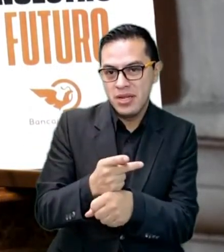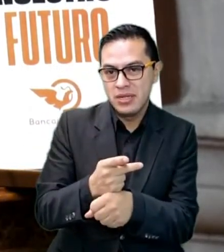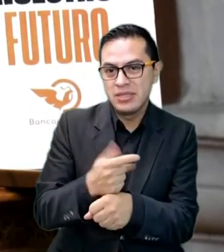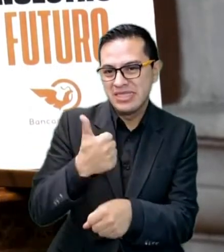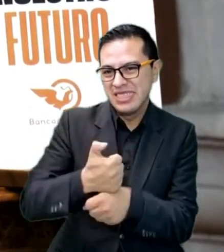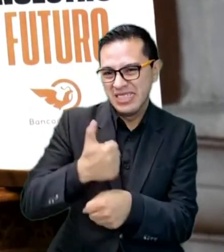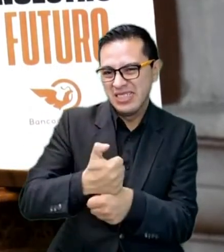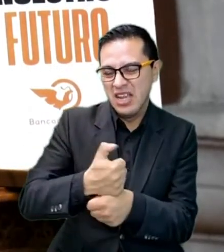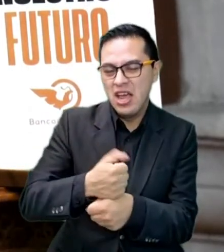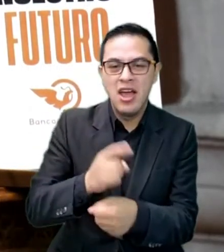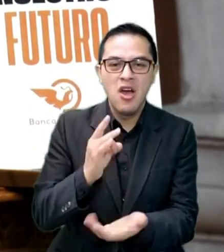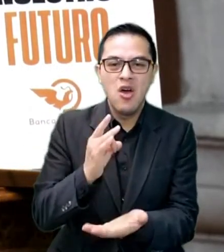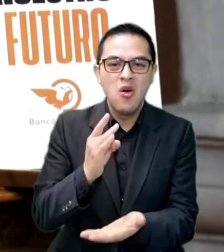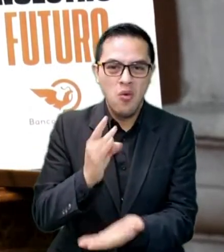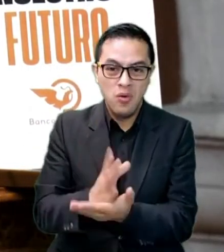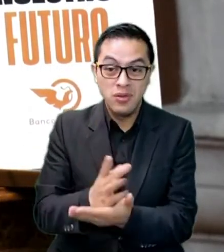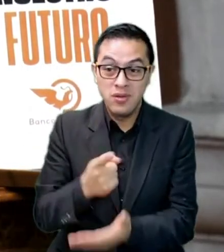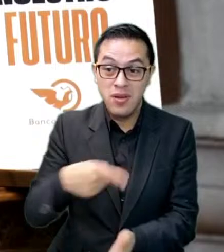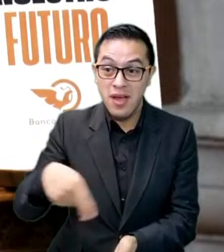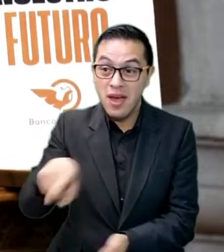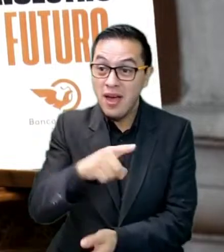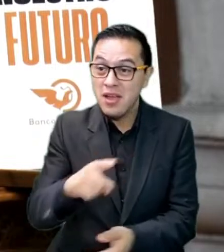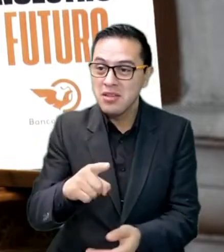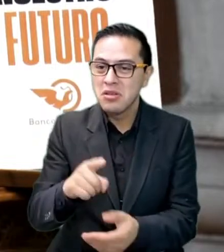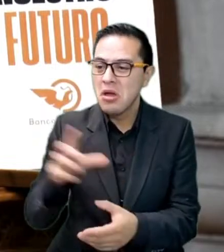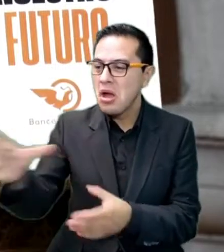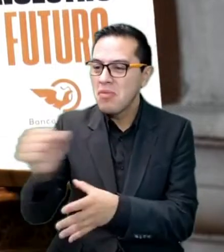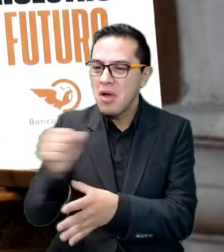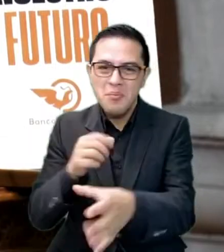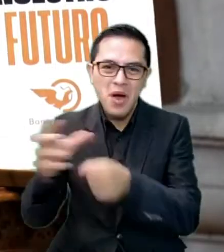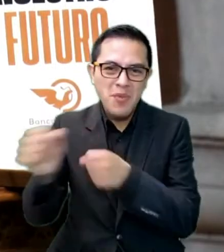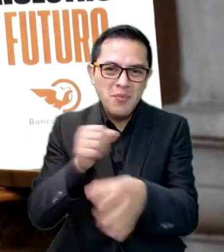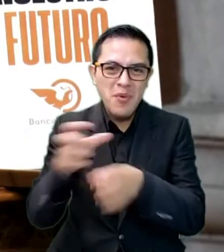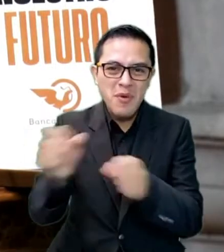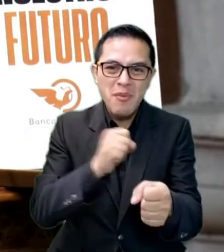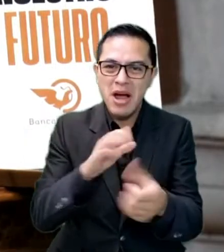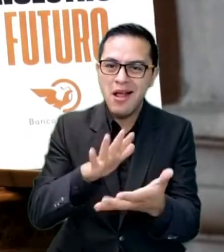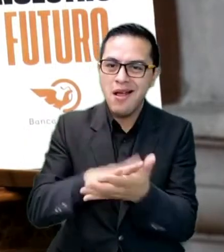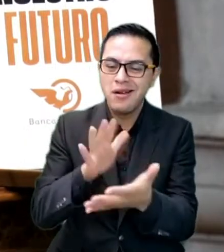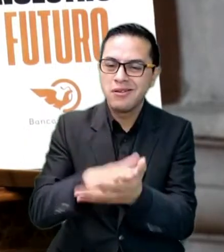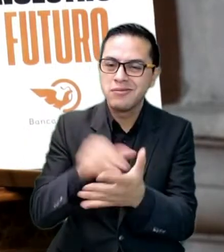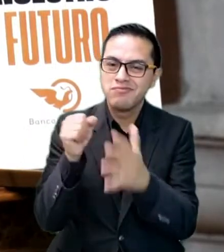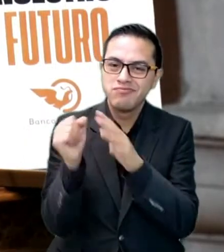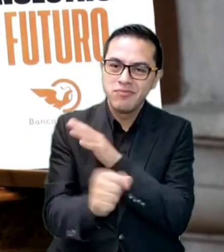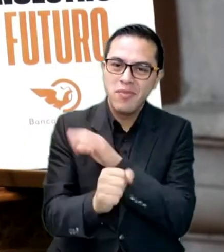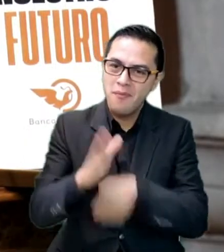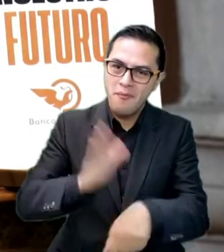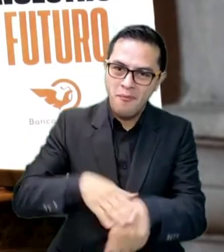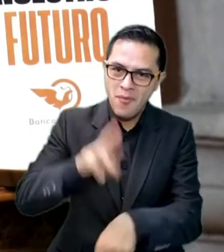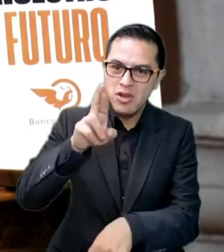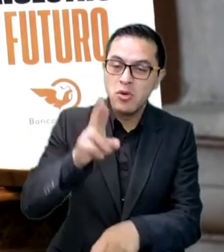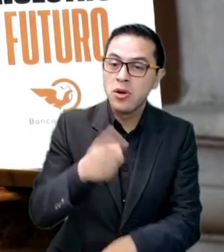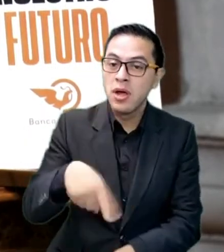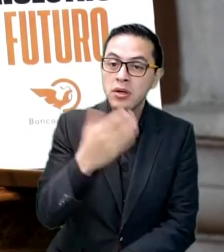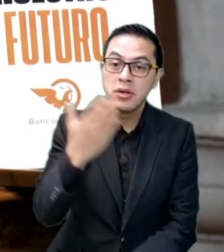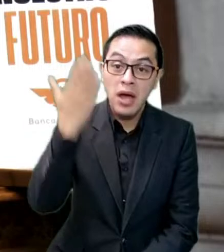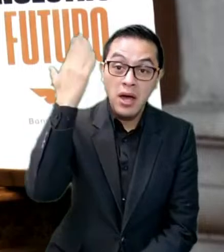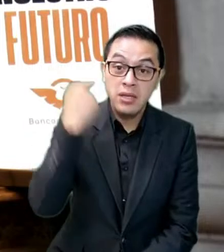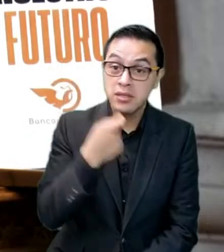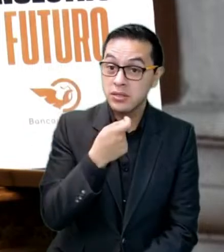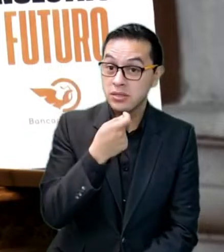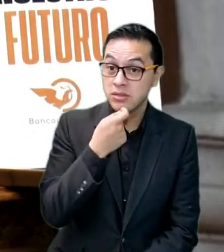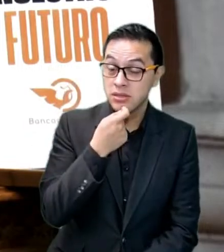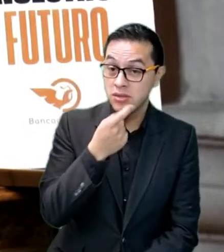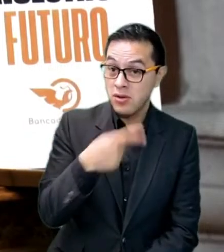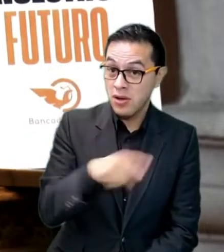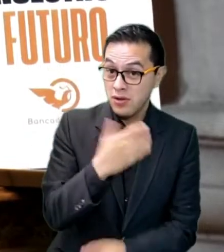nuestras cárceles, aquellas en las cuales en su infancia no tuvieron una mejor formación, aquellas que hablan